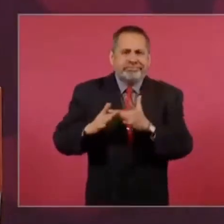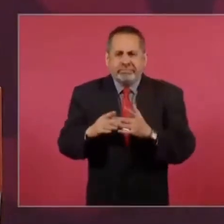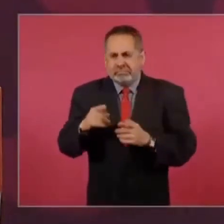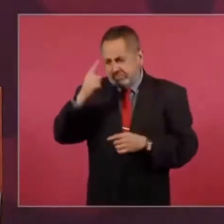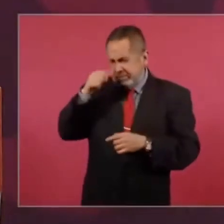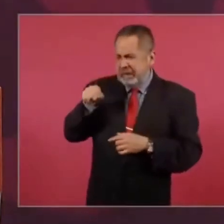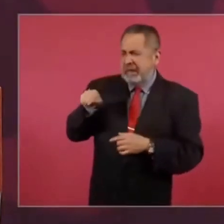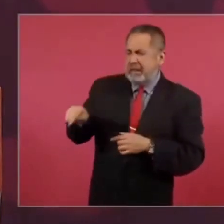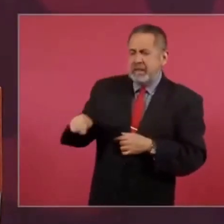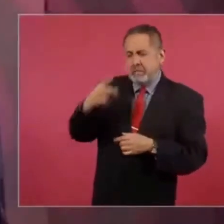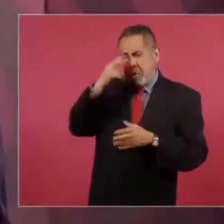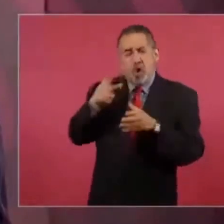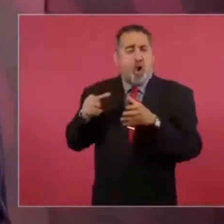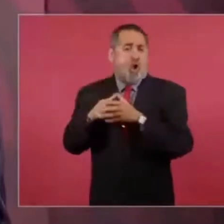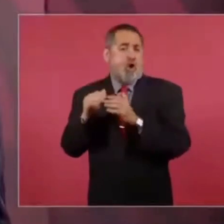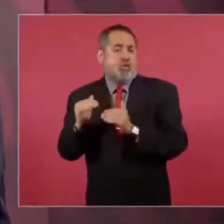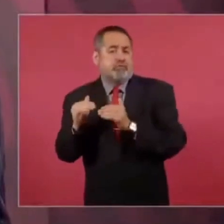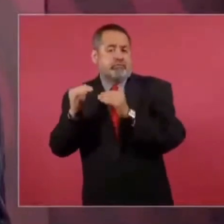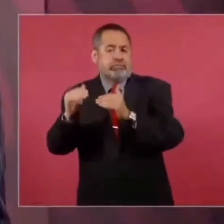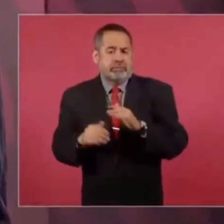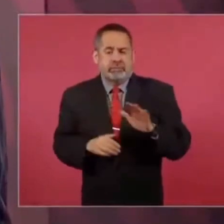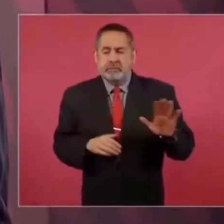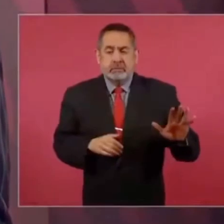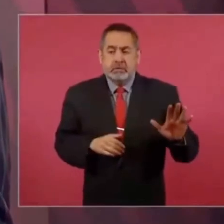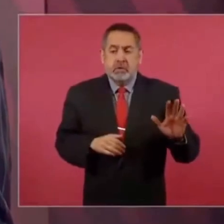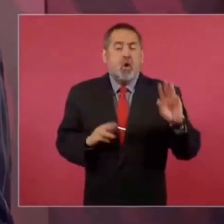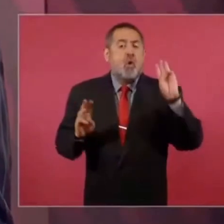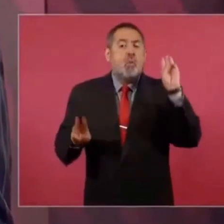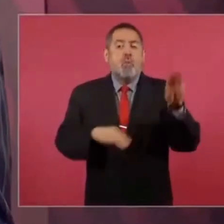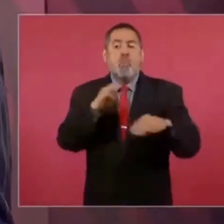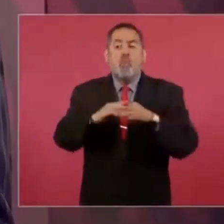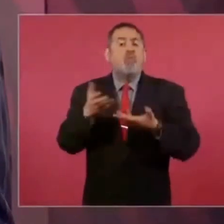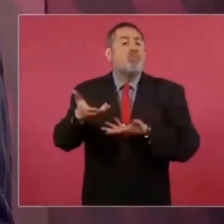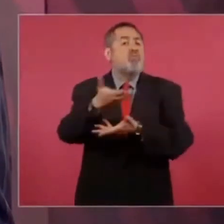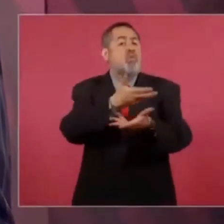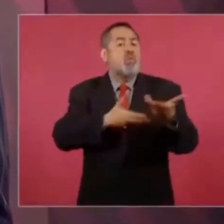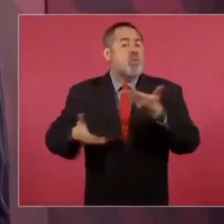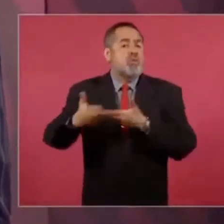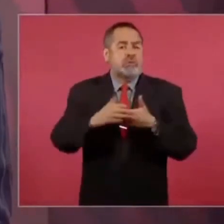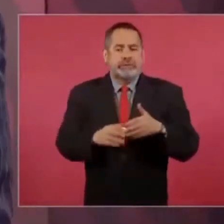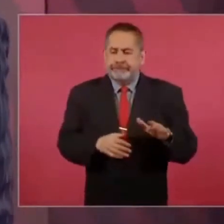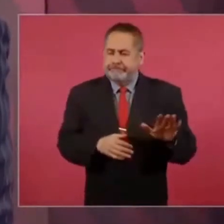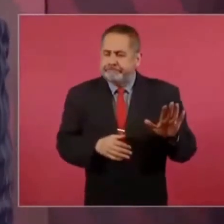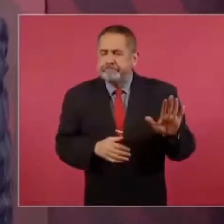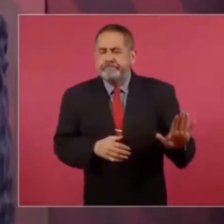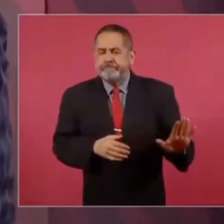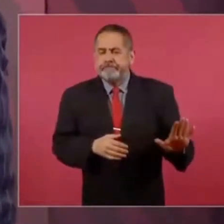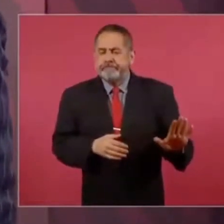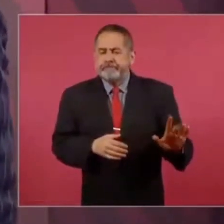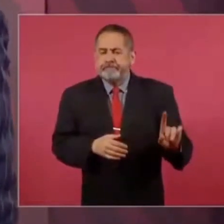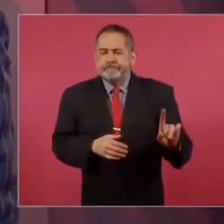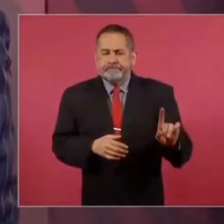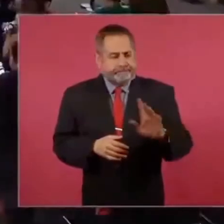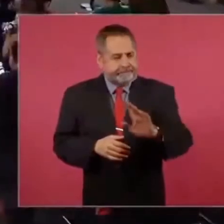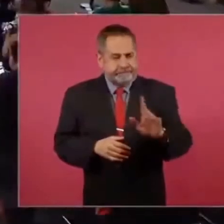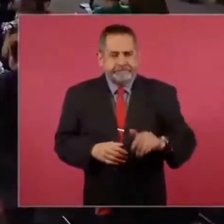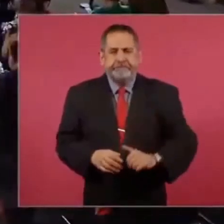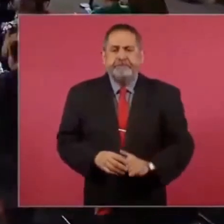Pensemos en la aldea global. Por eso todavía